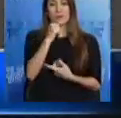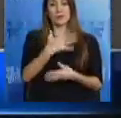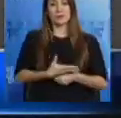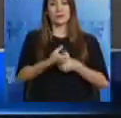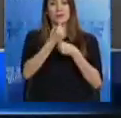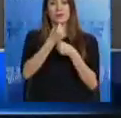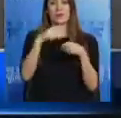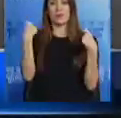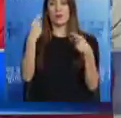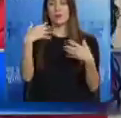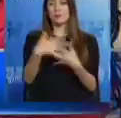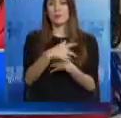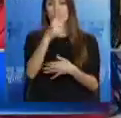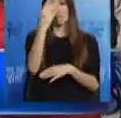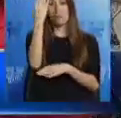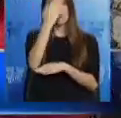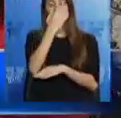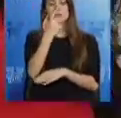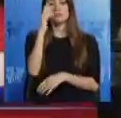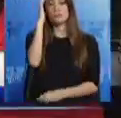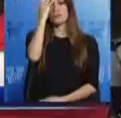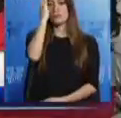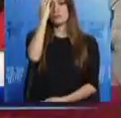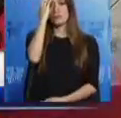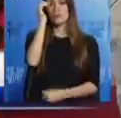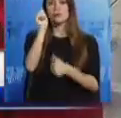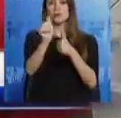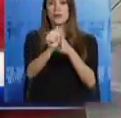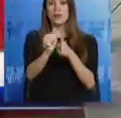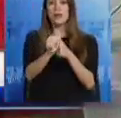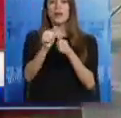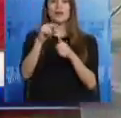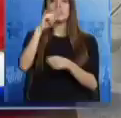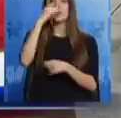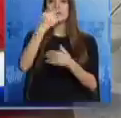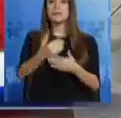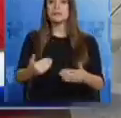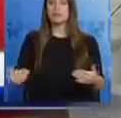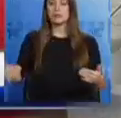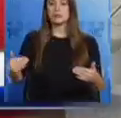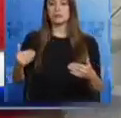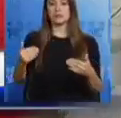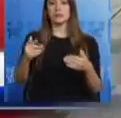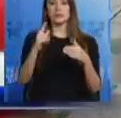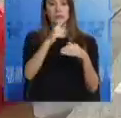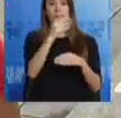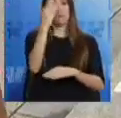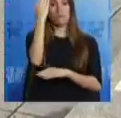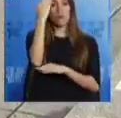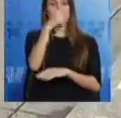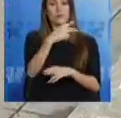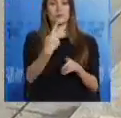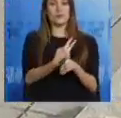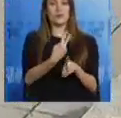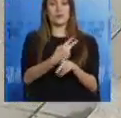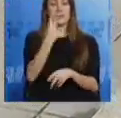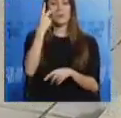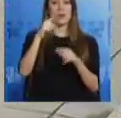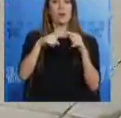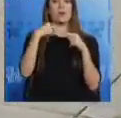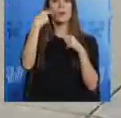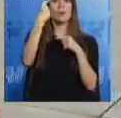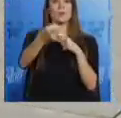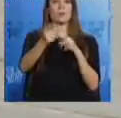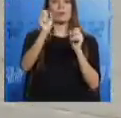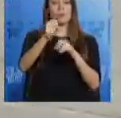quienes viven aquí. Estamos muy preocupados porque cerca de aquí hay un jardín y el poste que está acá a un lado nos afecta, inclusive el que está allá puede